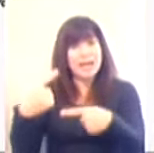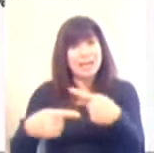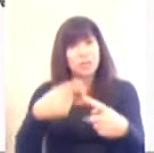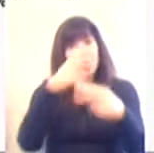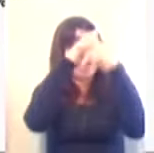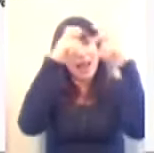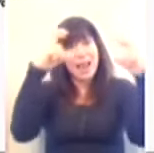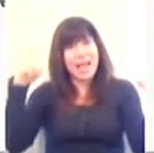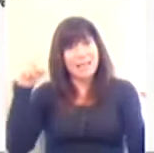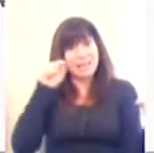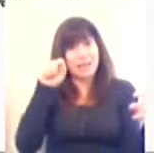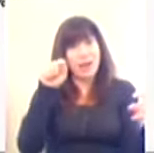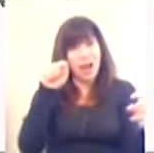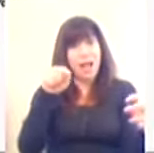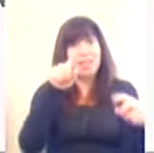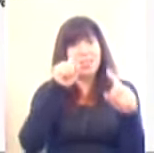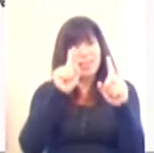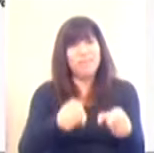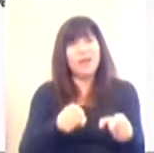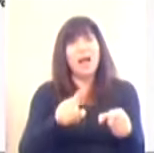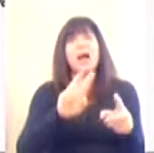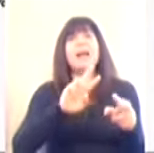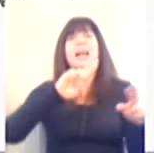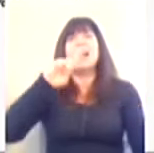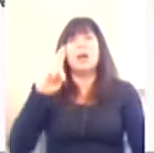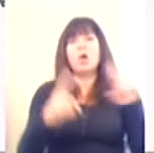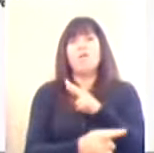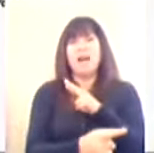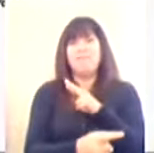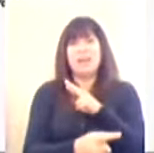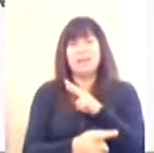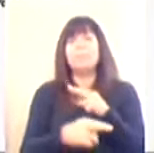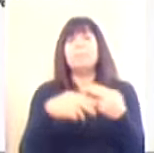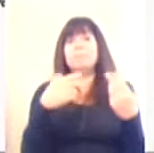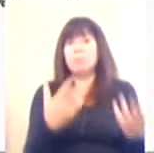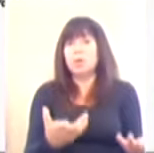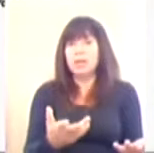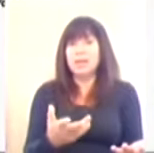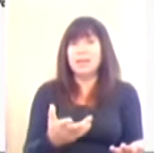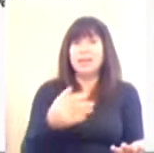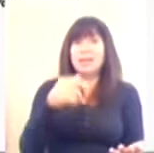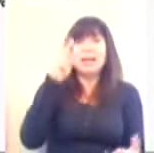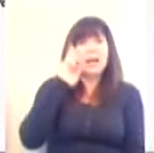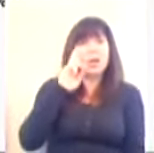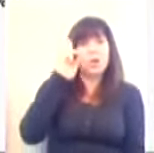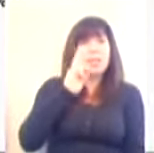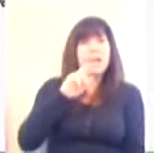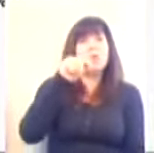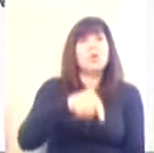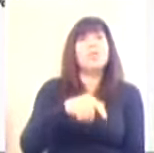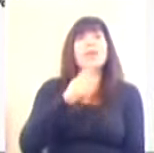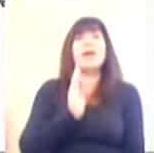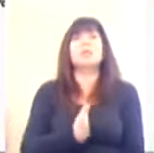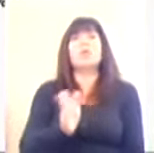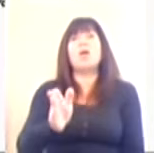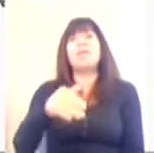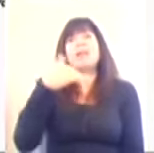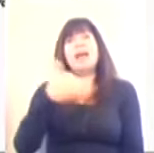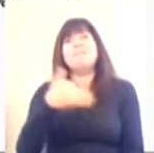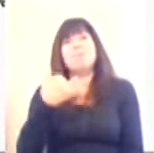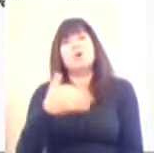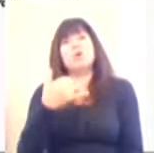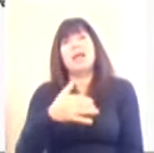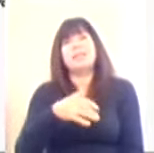ser renovable. No es el 100, ¿por qué? Porque en el fondo recordemos que todavía tenemos una importante capacidad de captura